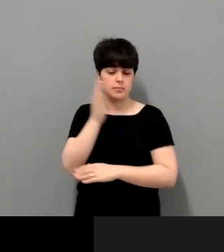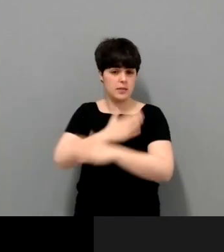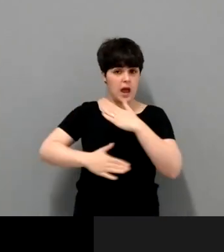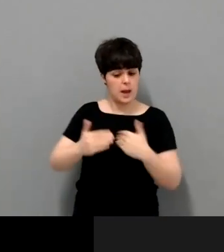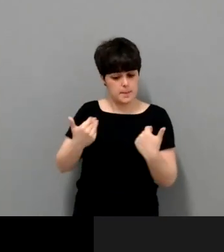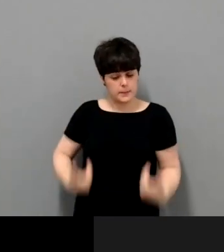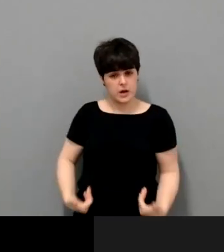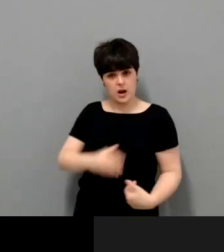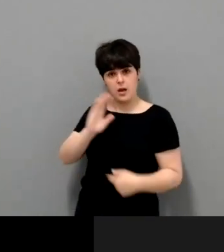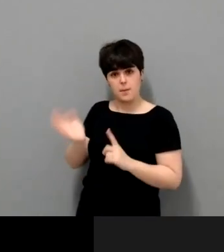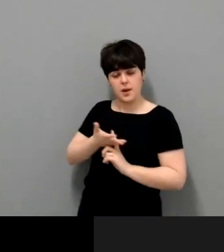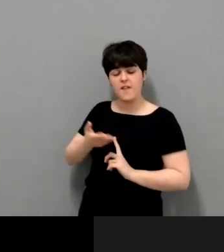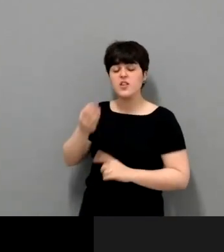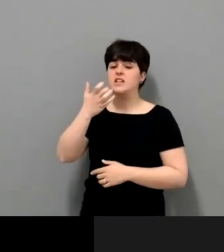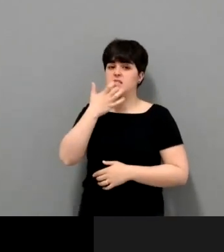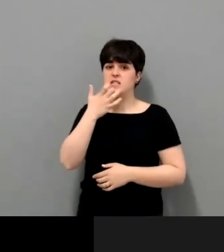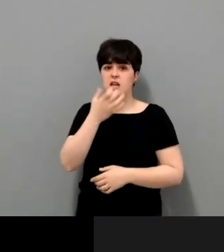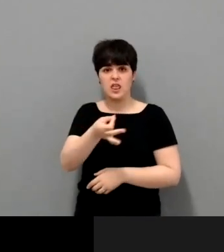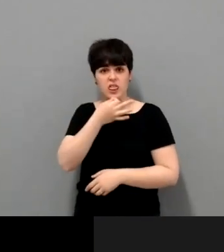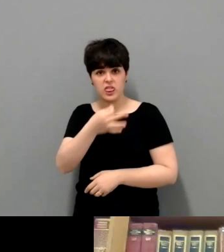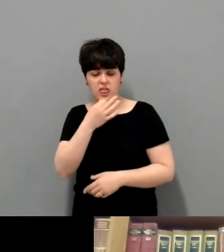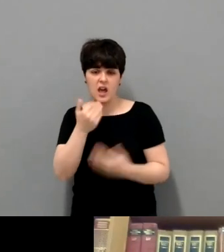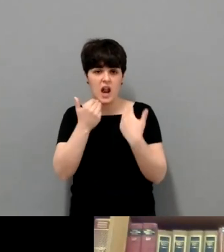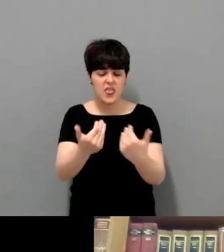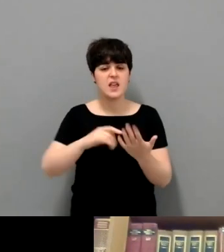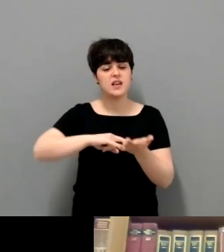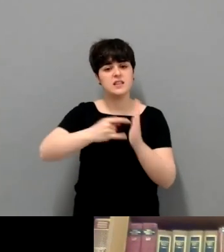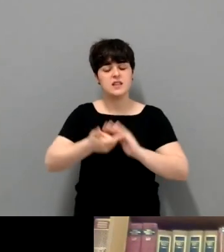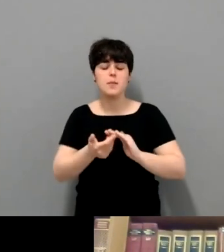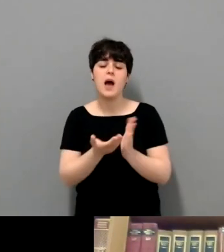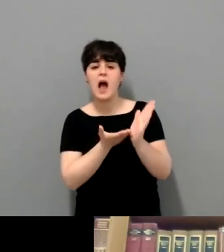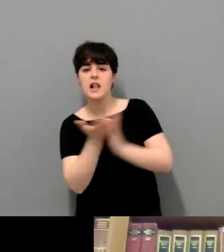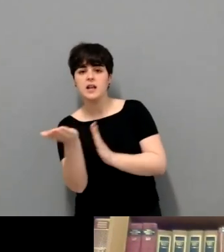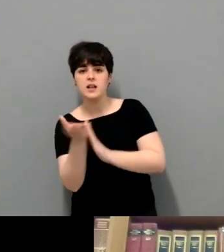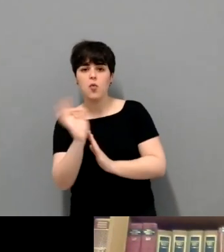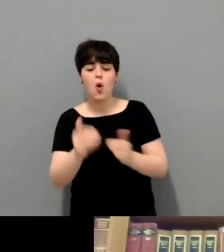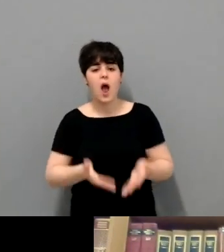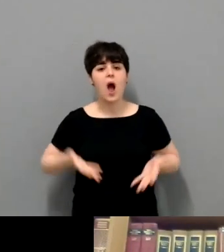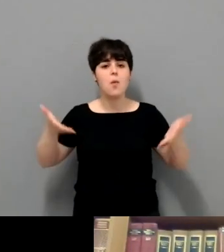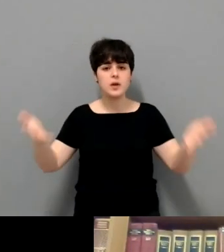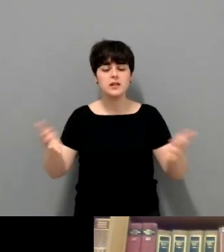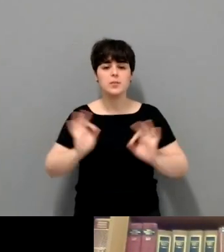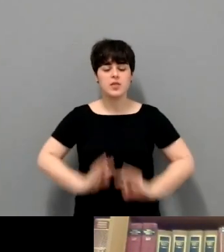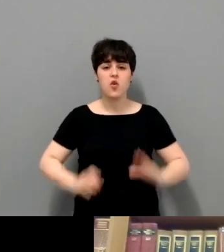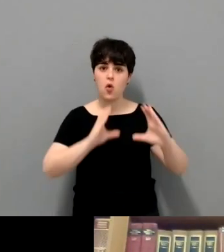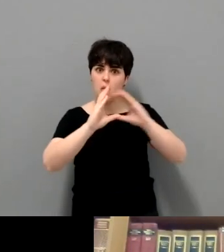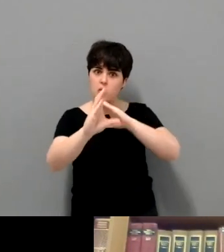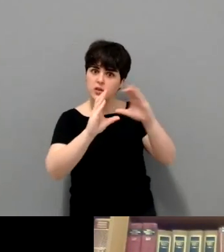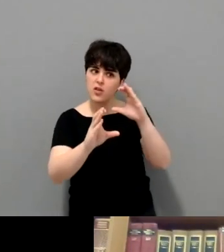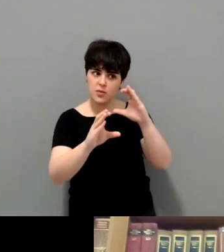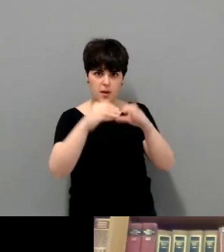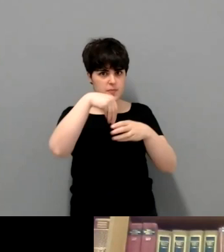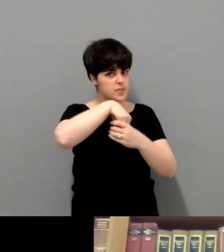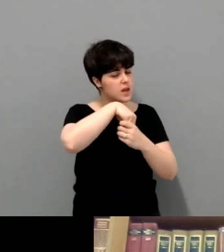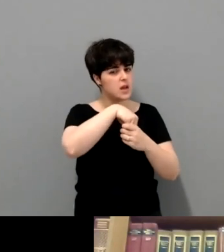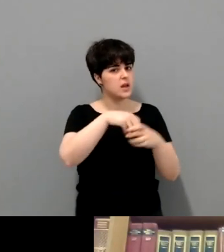sus comparecencias, mediante sistemas alternativos o aumentativos de la comunicación, no eran admitidas